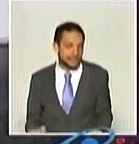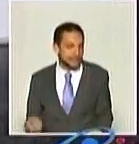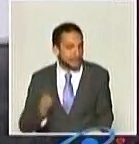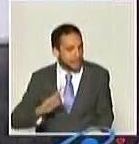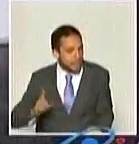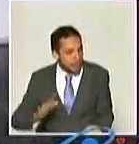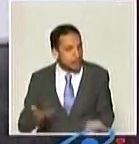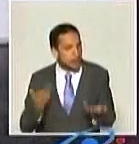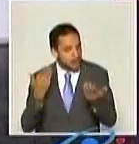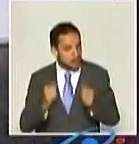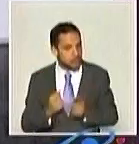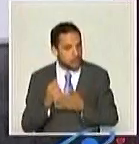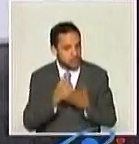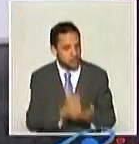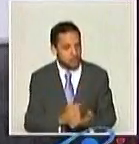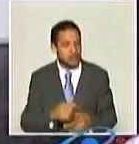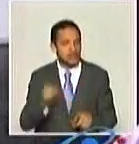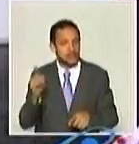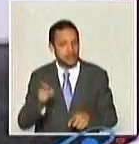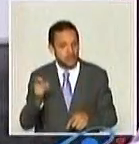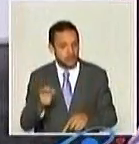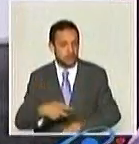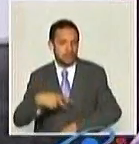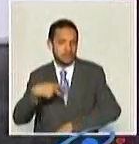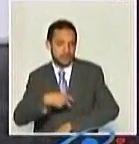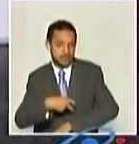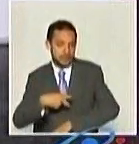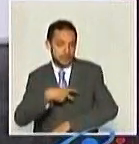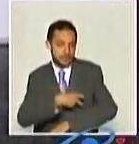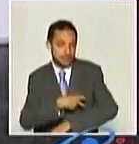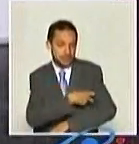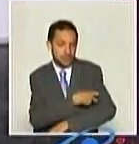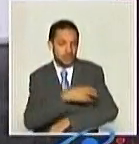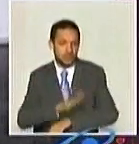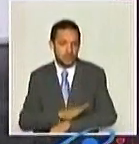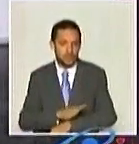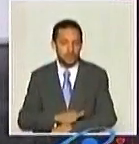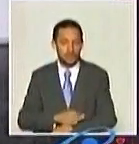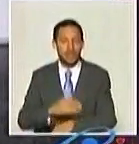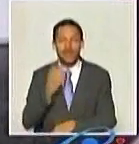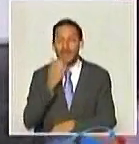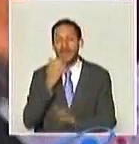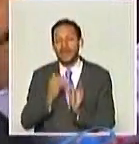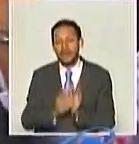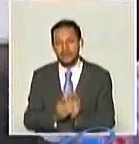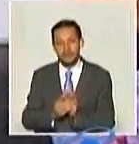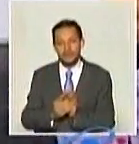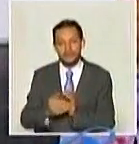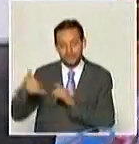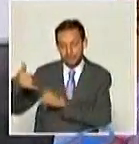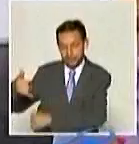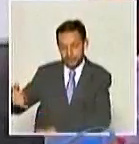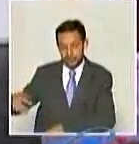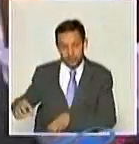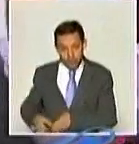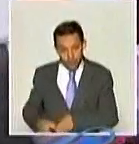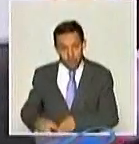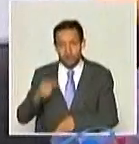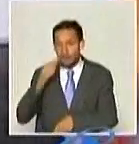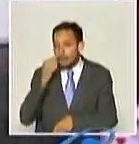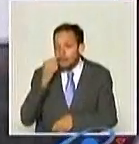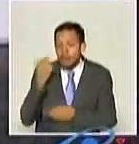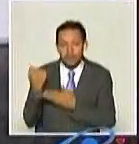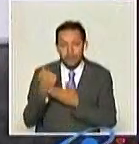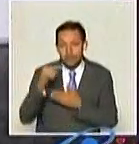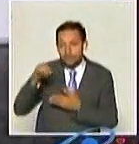y digamos que es como una inyección. Pero digamos, el ozono rectal no duele. El nasal tampoco, el